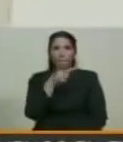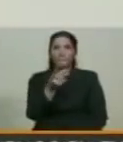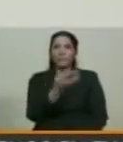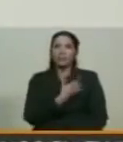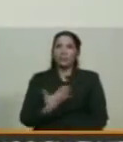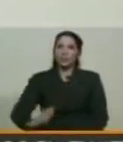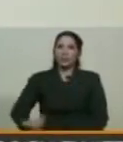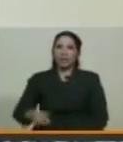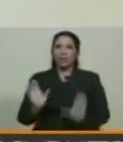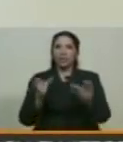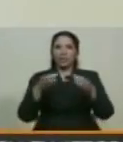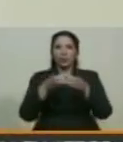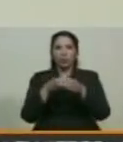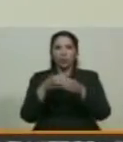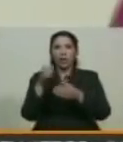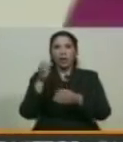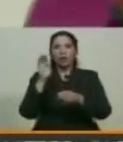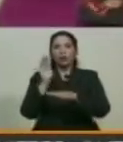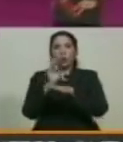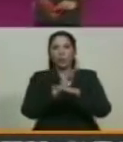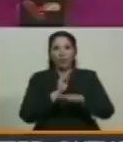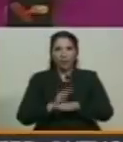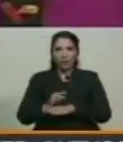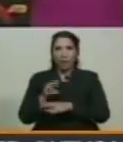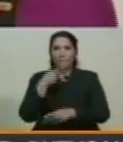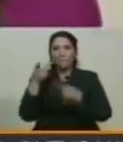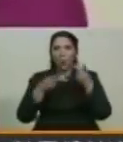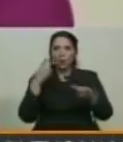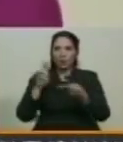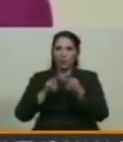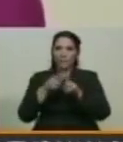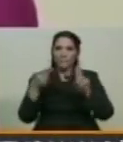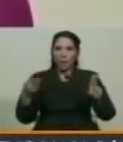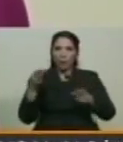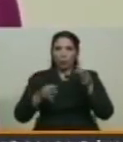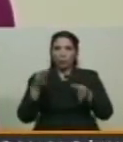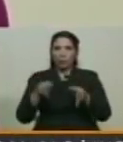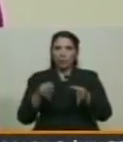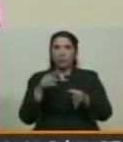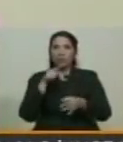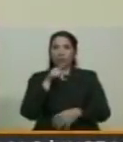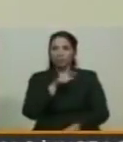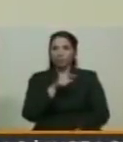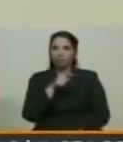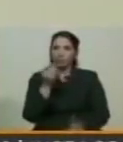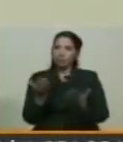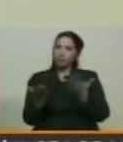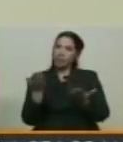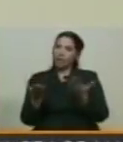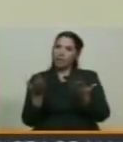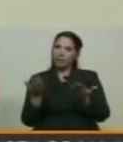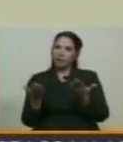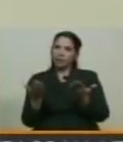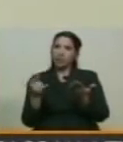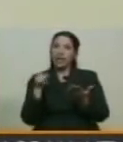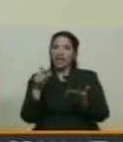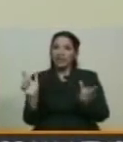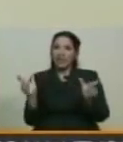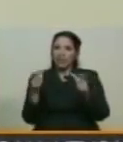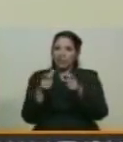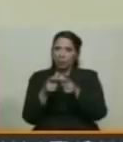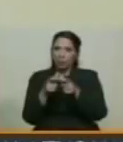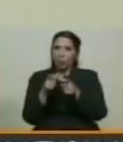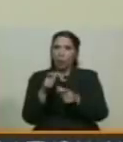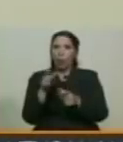sectorial de Soberanía, Política, Seguridad y Paz, general en jefe, Vladimir Padrino López, quien han hecho un balance de lo que ha sido esta reunión del Consejo